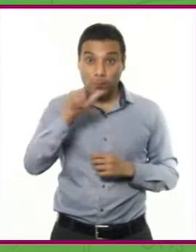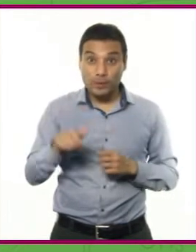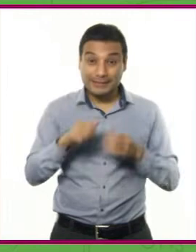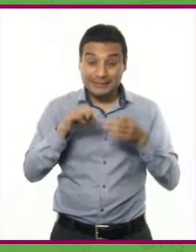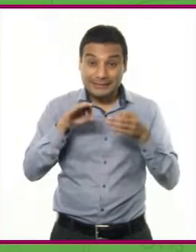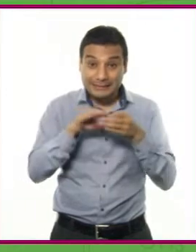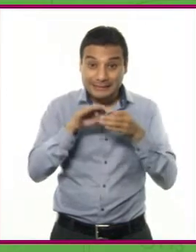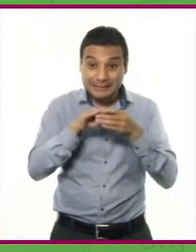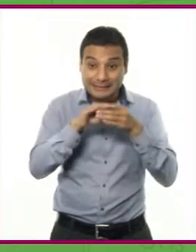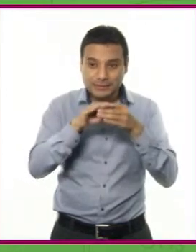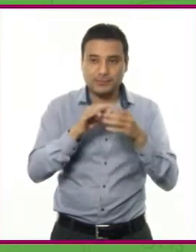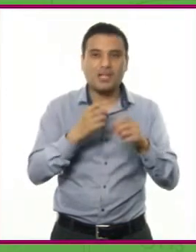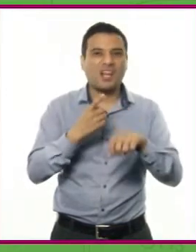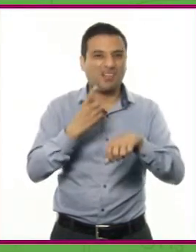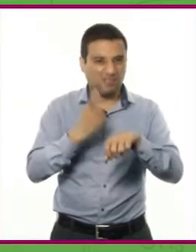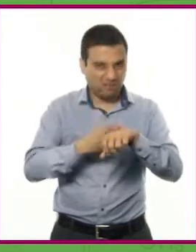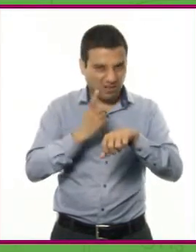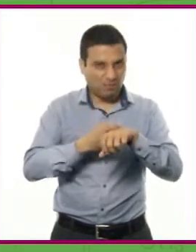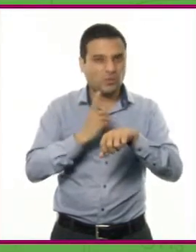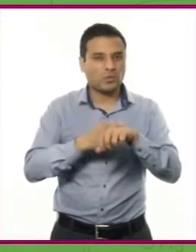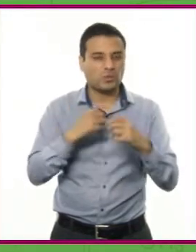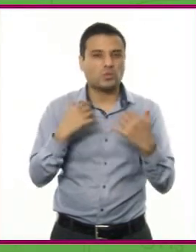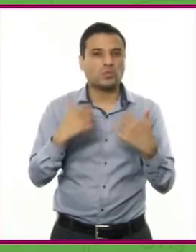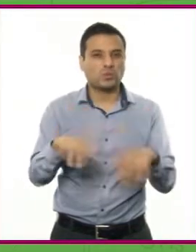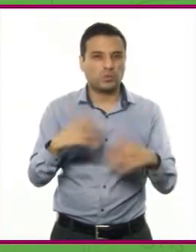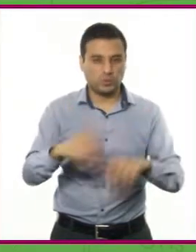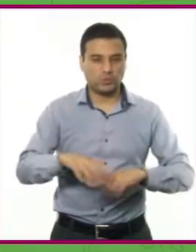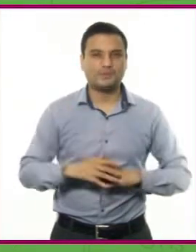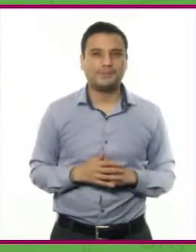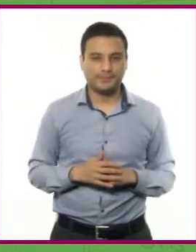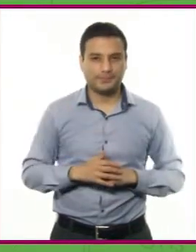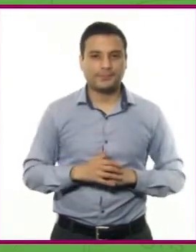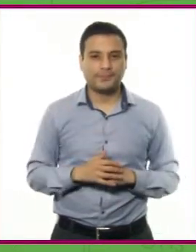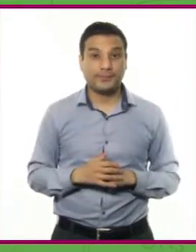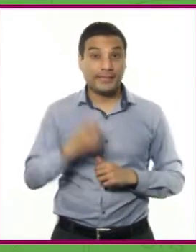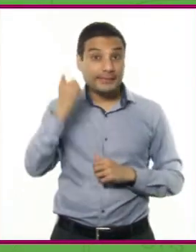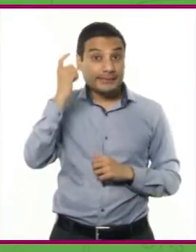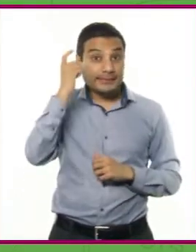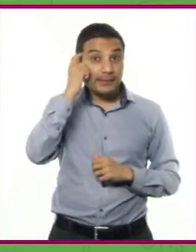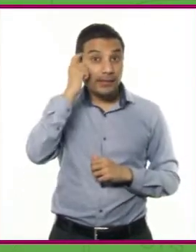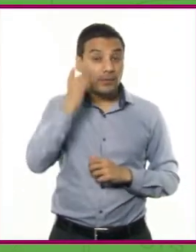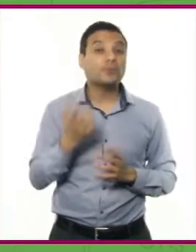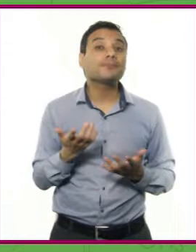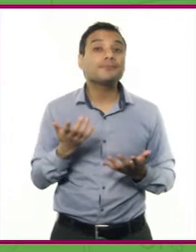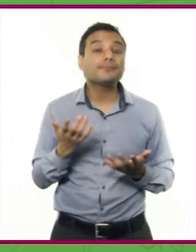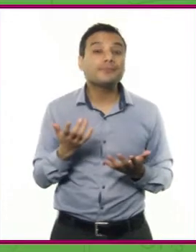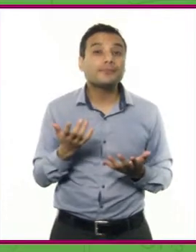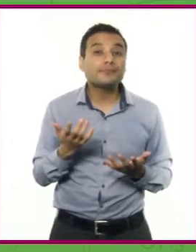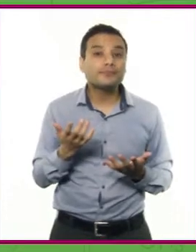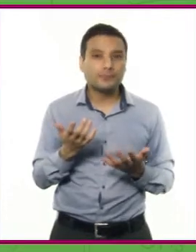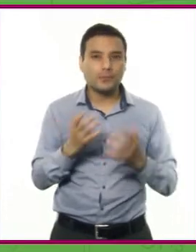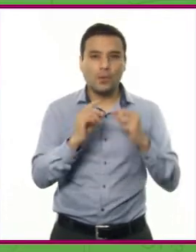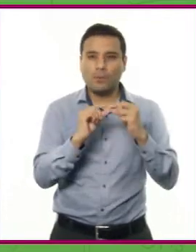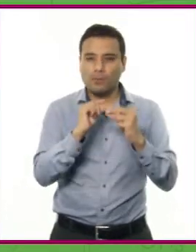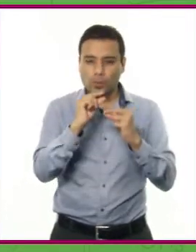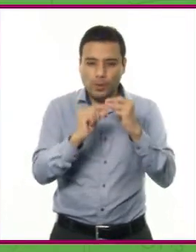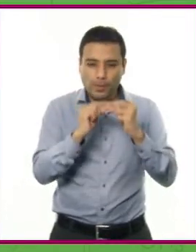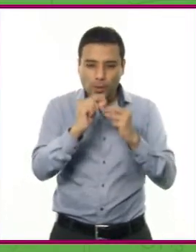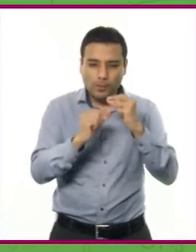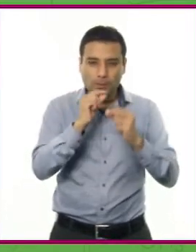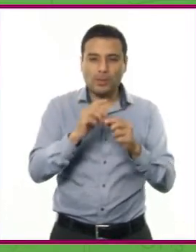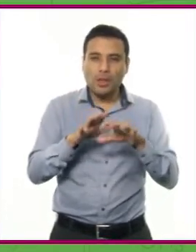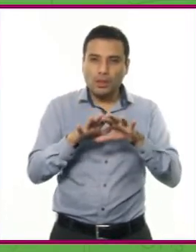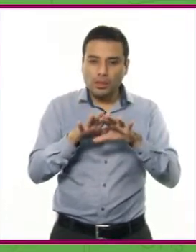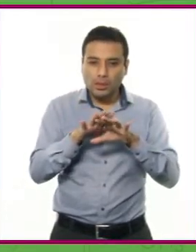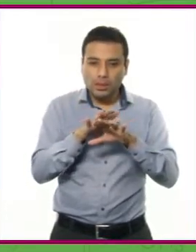muy rápido en enfermedad en quienes las utilizan en forma crónica. El cerebro empieza a adaptarse a la sustancia y aparecen